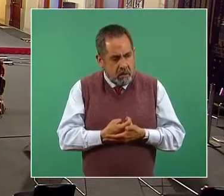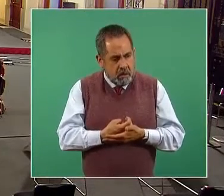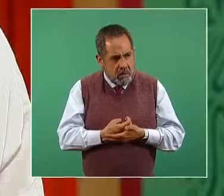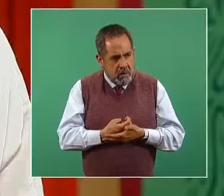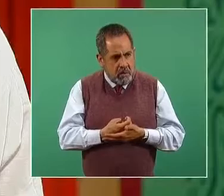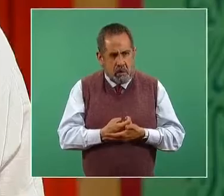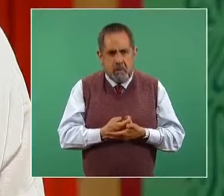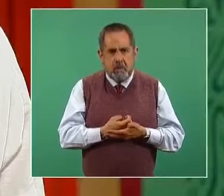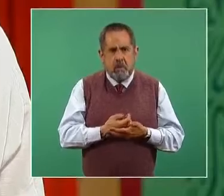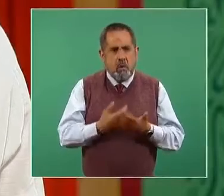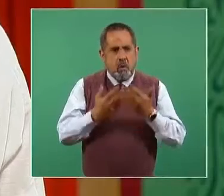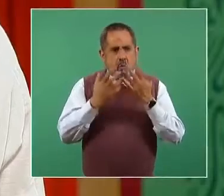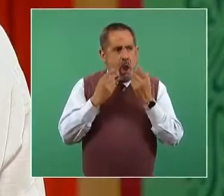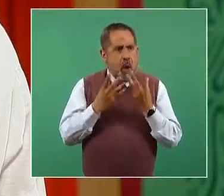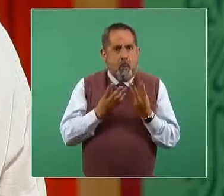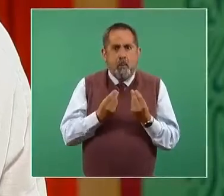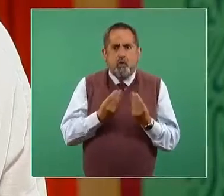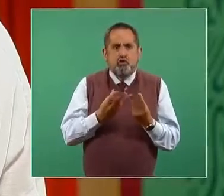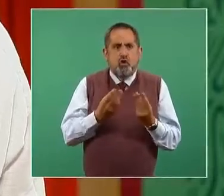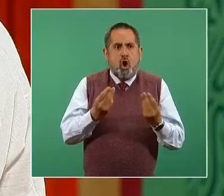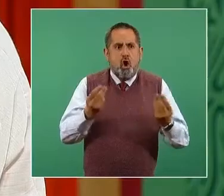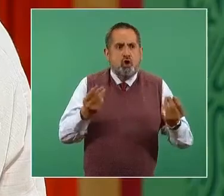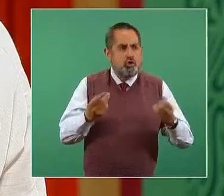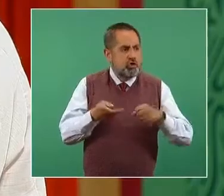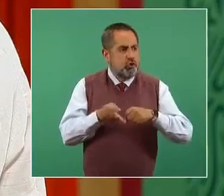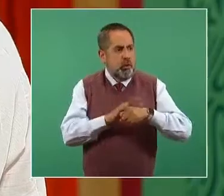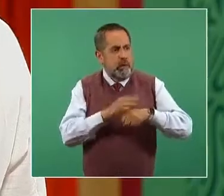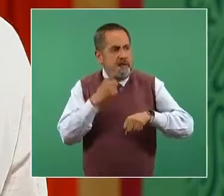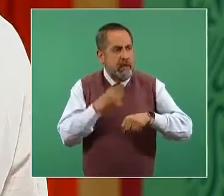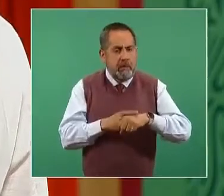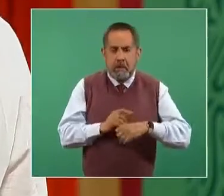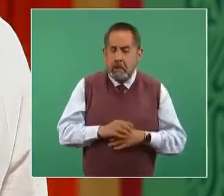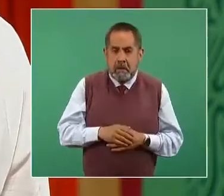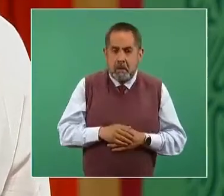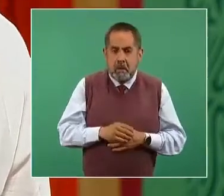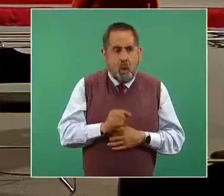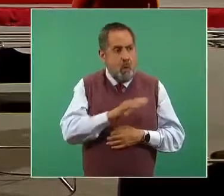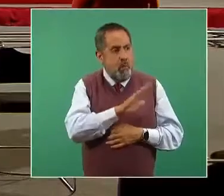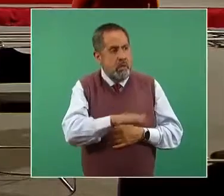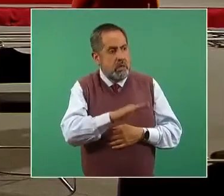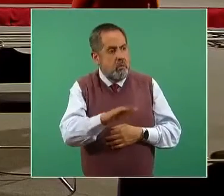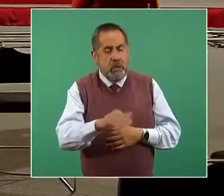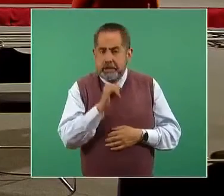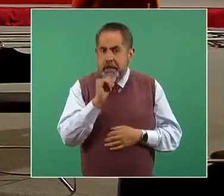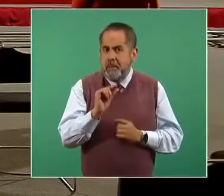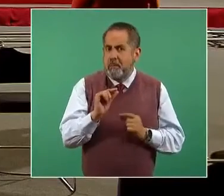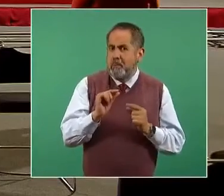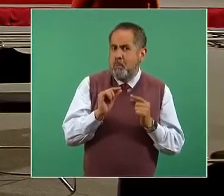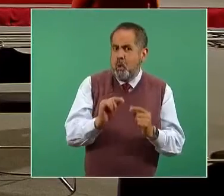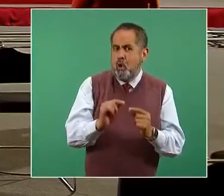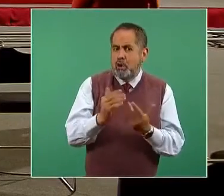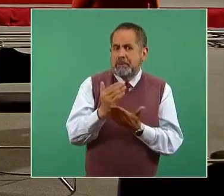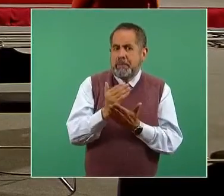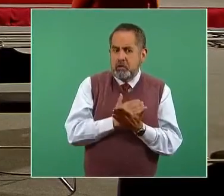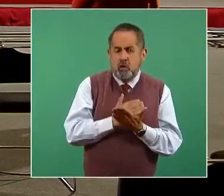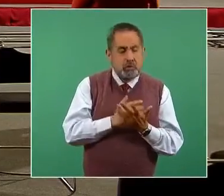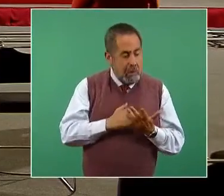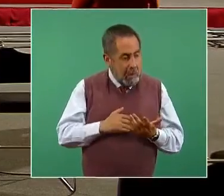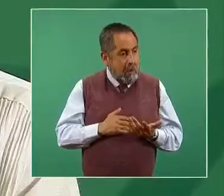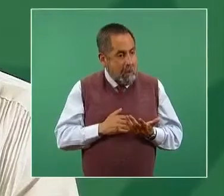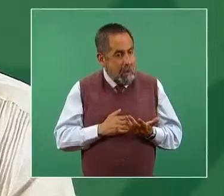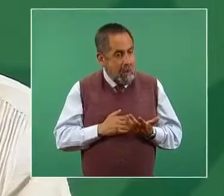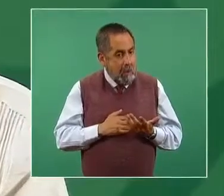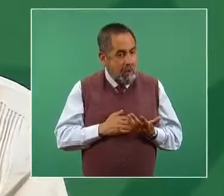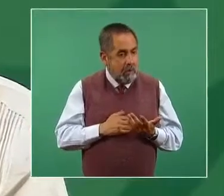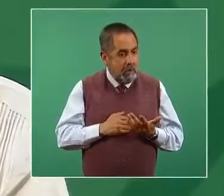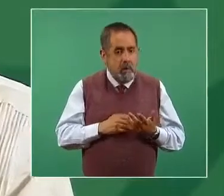tenido la misma magnitud de riesgo de complicaciones o de defunción que sí conocemos